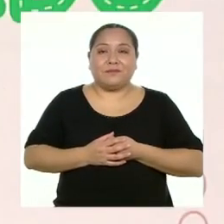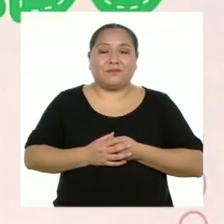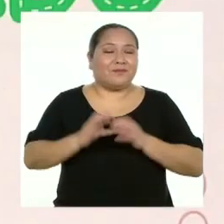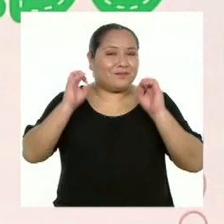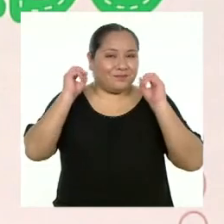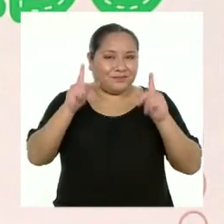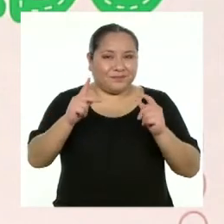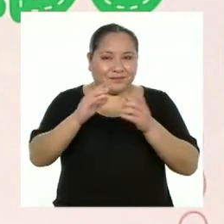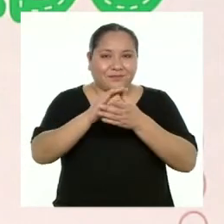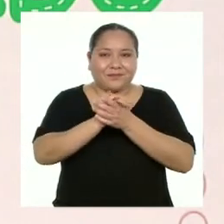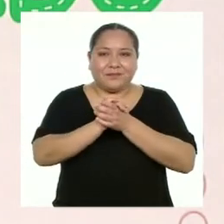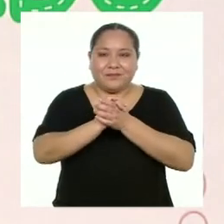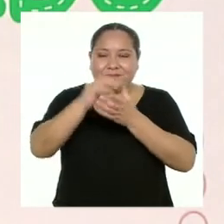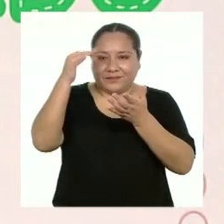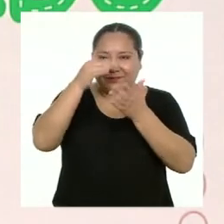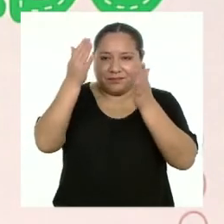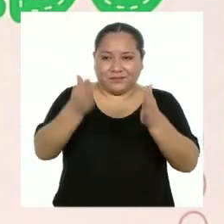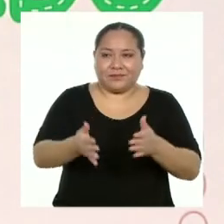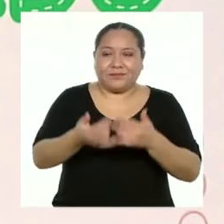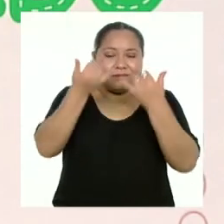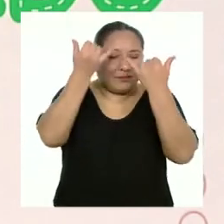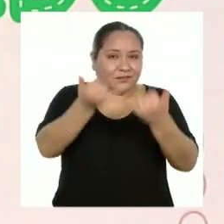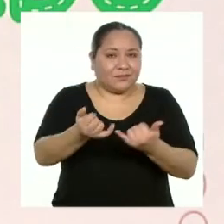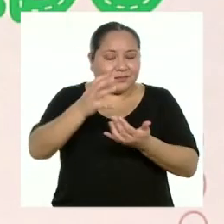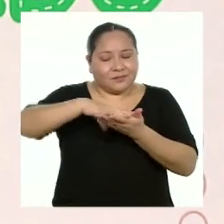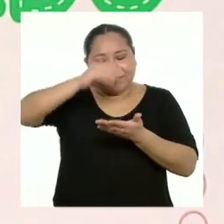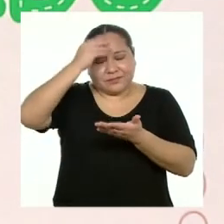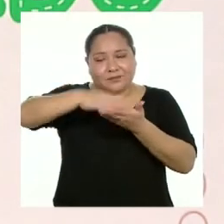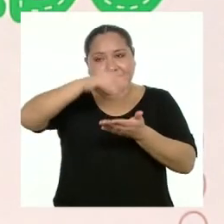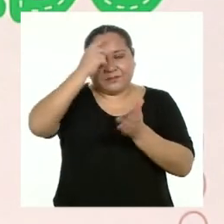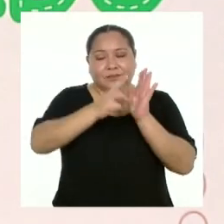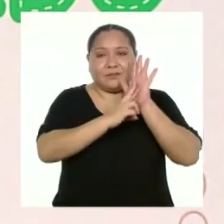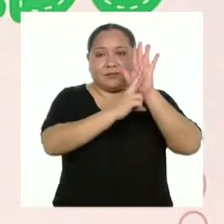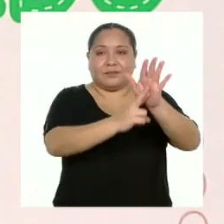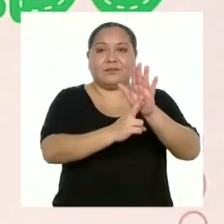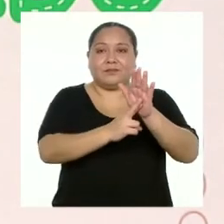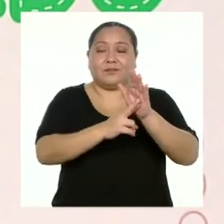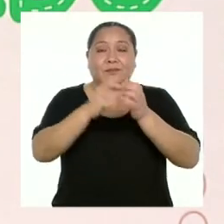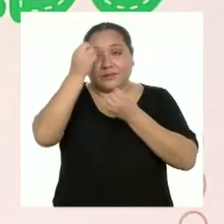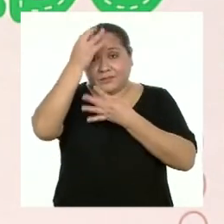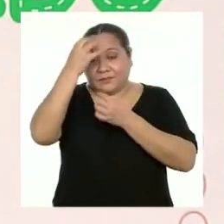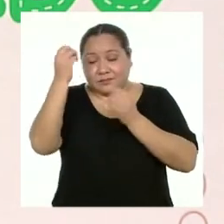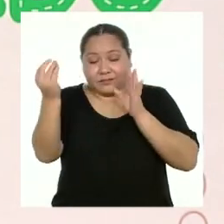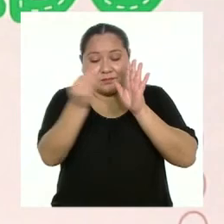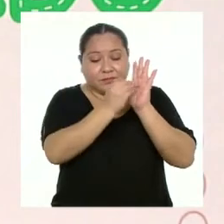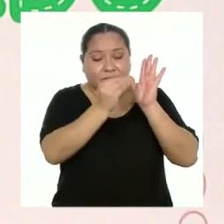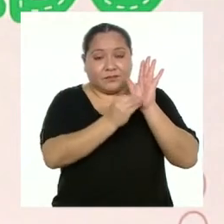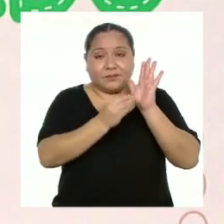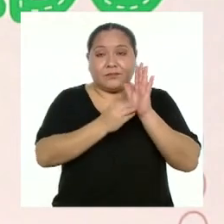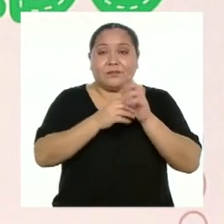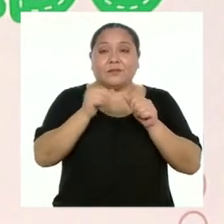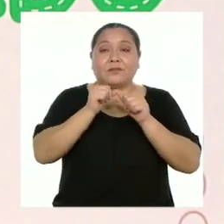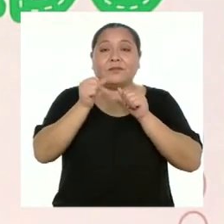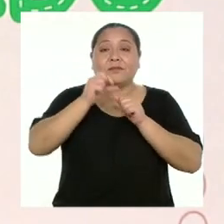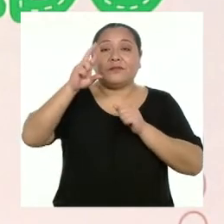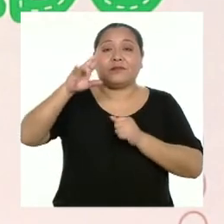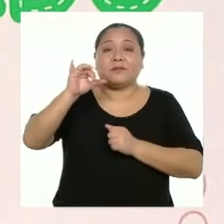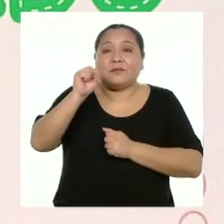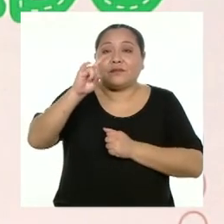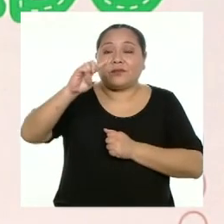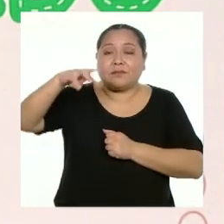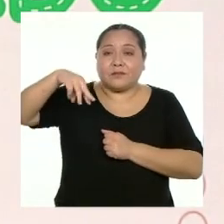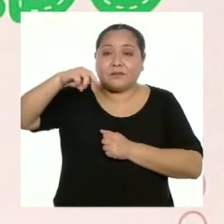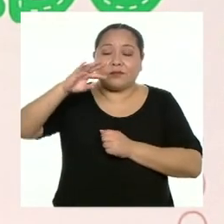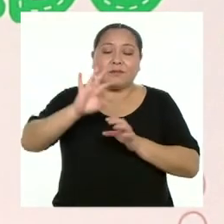Muy bien, queridos estudiantes. Hoy hemos aprendido a representar datos con las medidas resumen, elegir la más adecuada